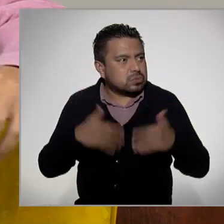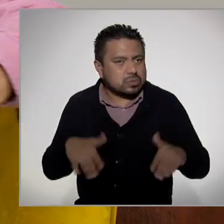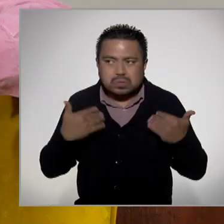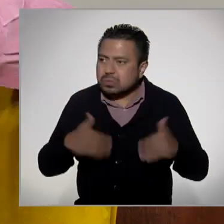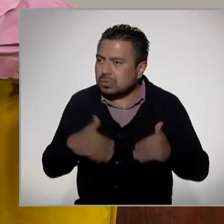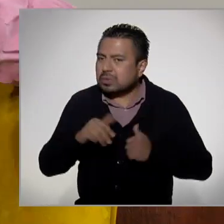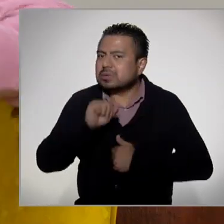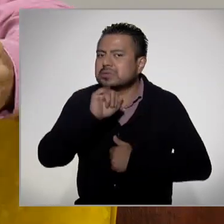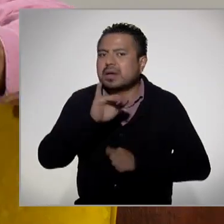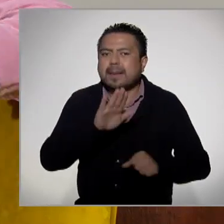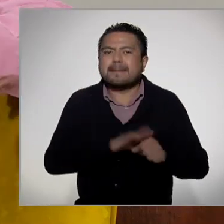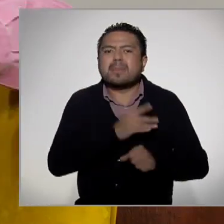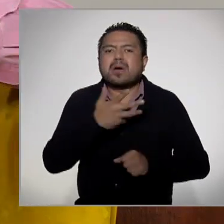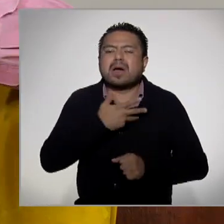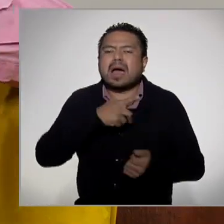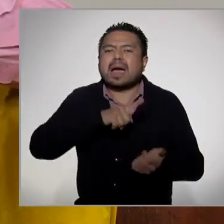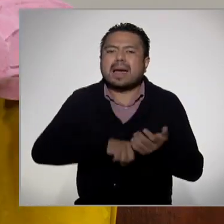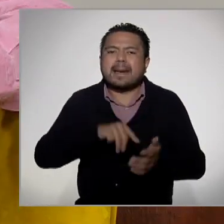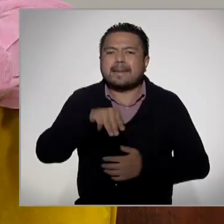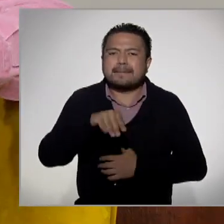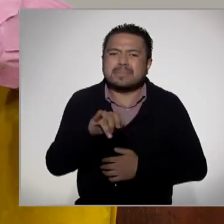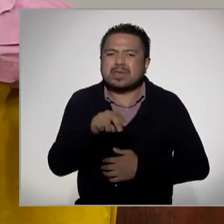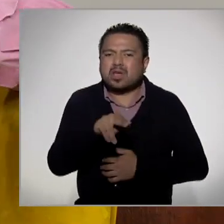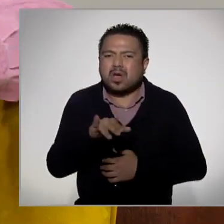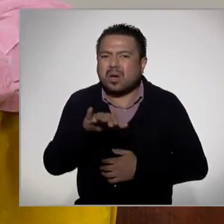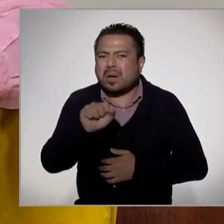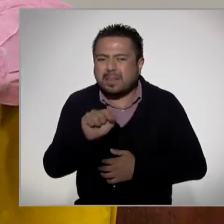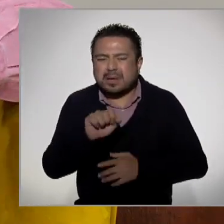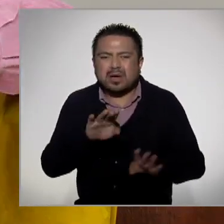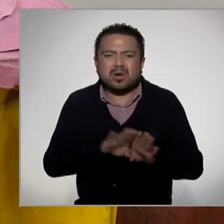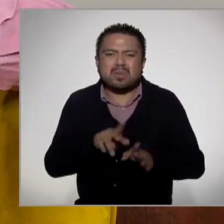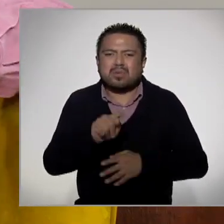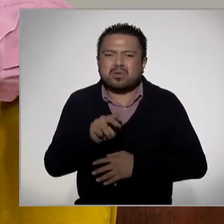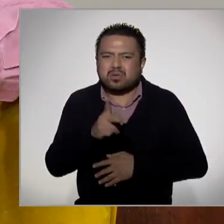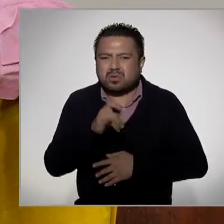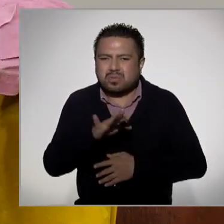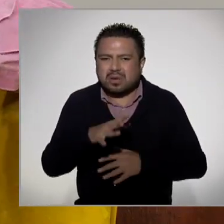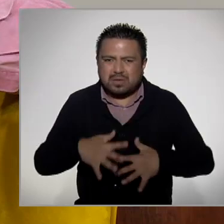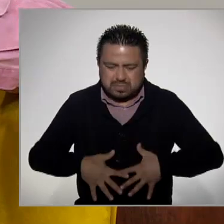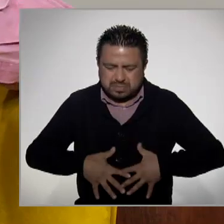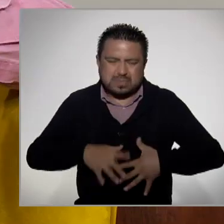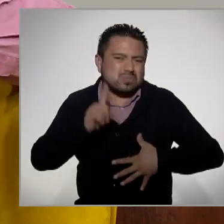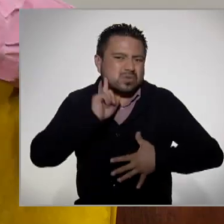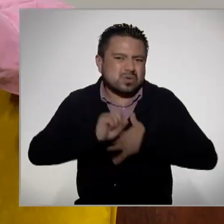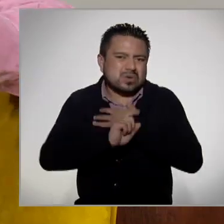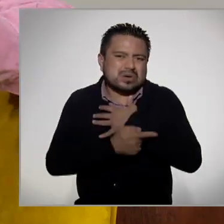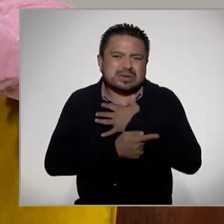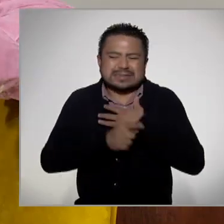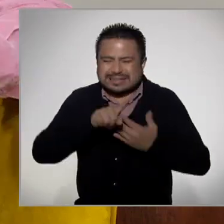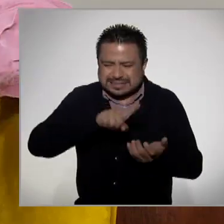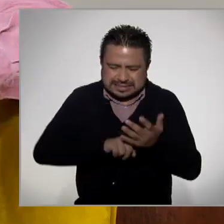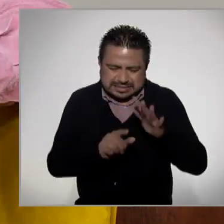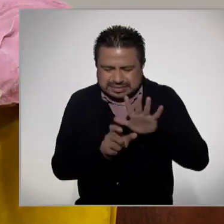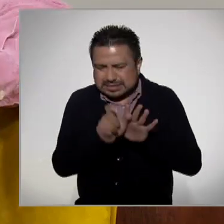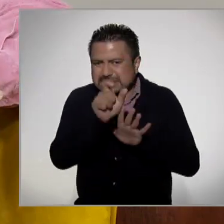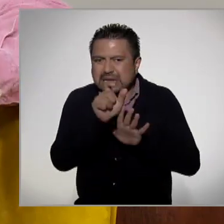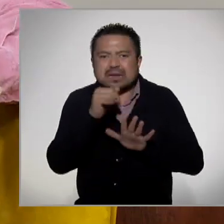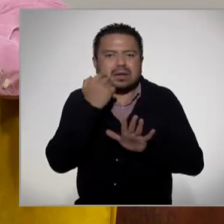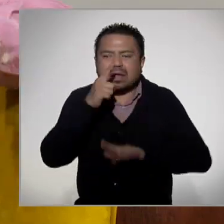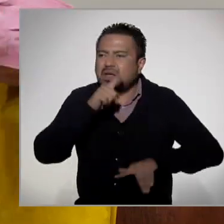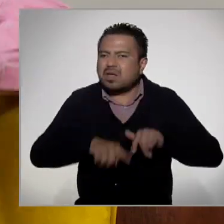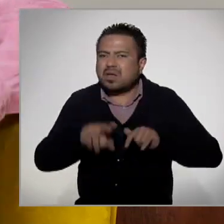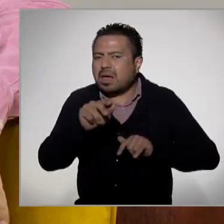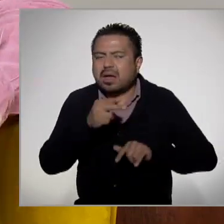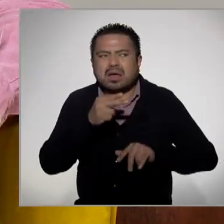porque tiene miomas miomas son los tumores benignos en la matriz en el útero que normalmente tienen a quitarse pero no la quieren operar